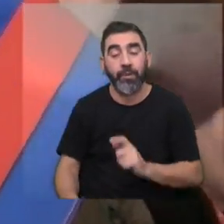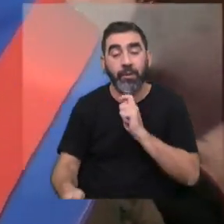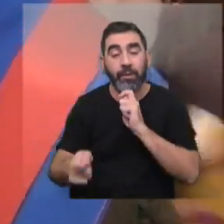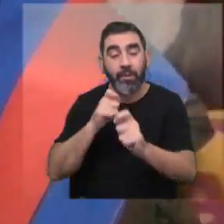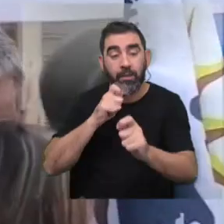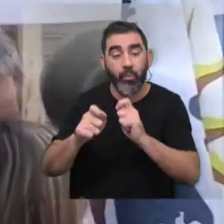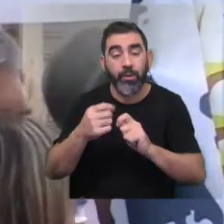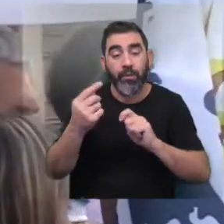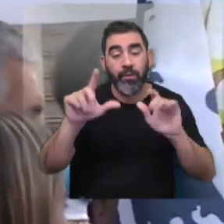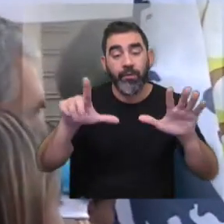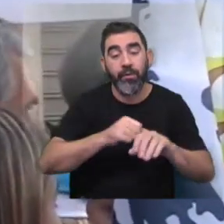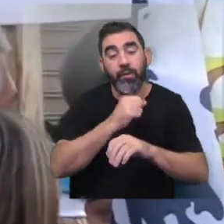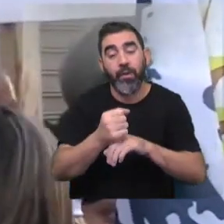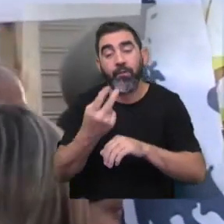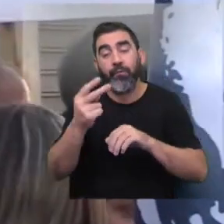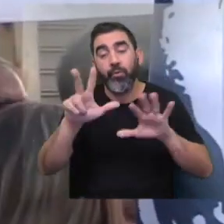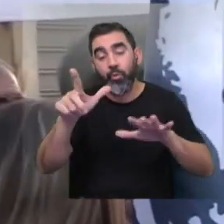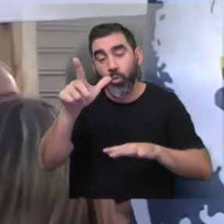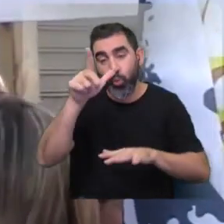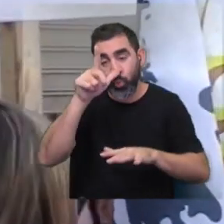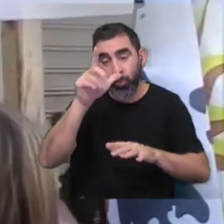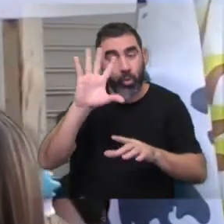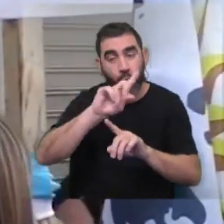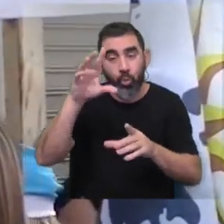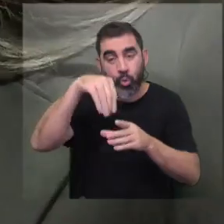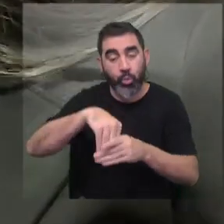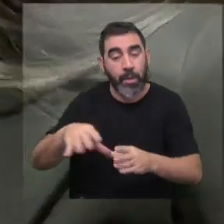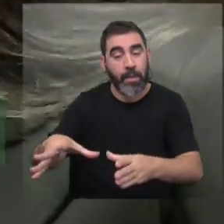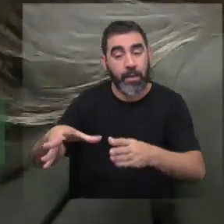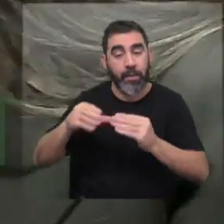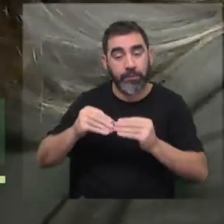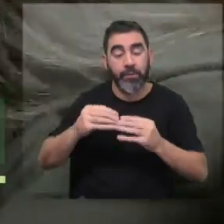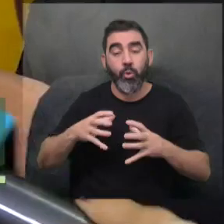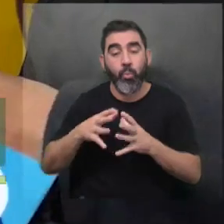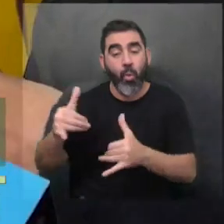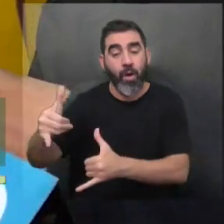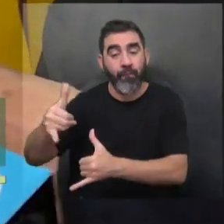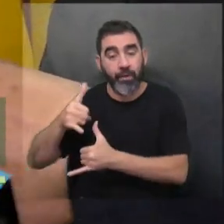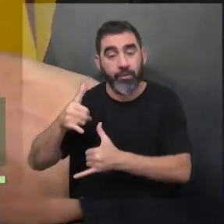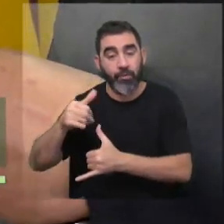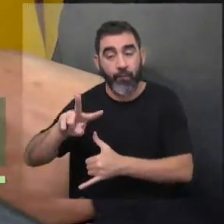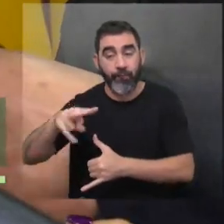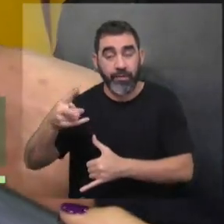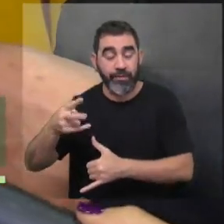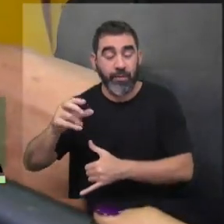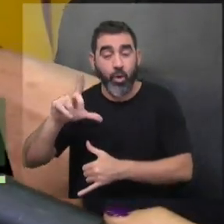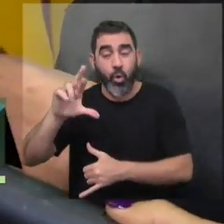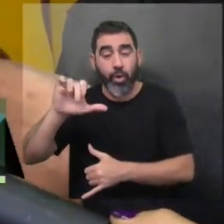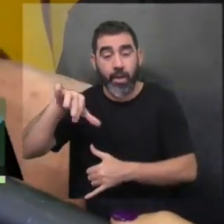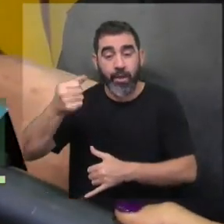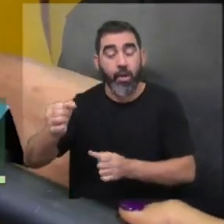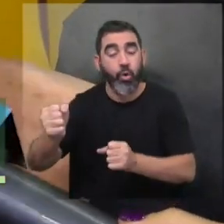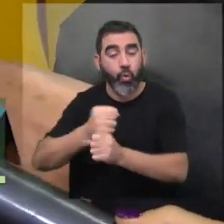realizó entre el 17 y el 28 de Julio por lo que no incluyó la aceptación que tiene en Cabildo abierto la candidata Vice Lorena Quintana